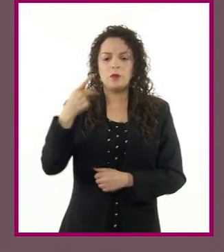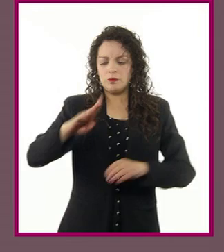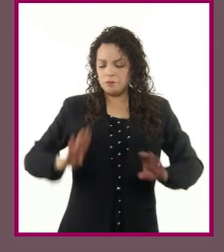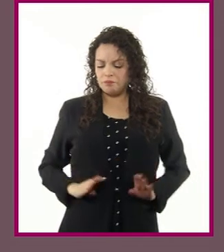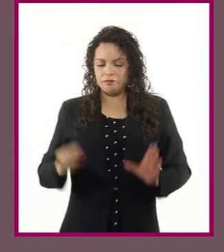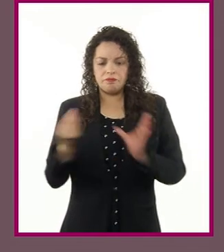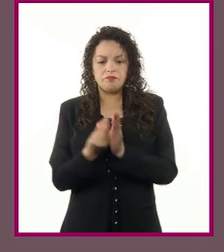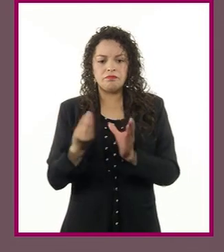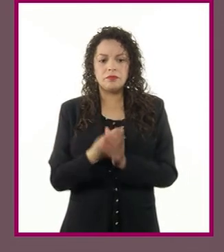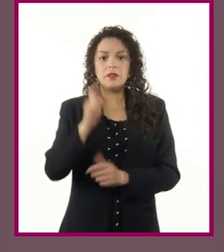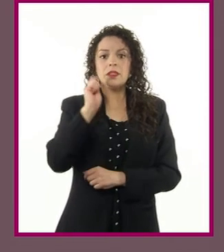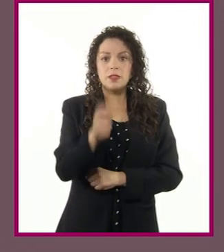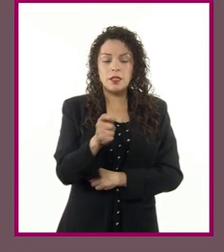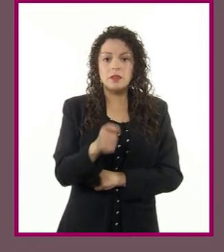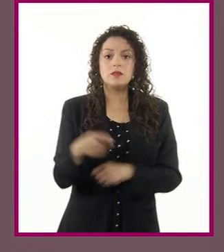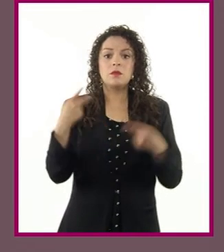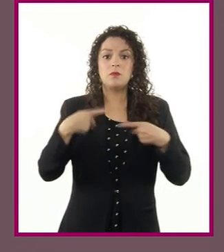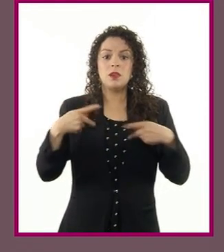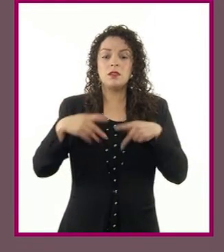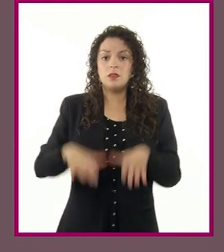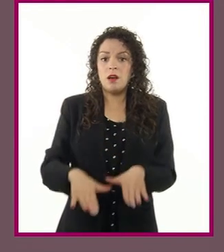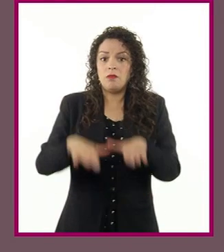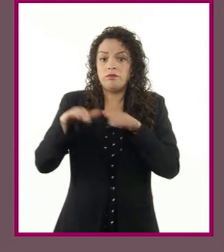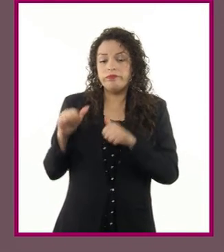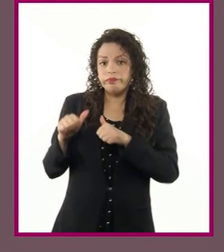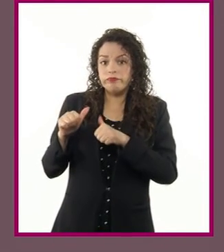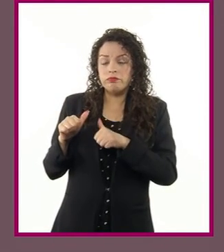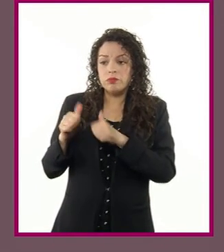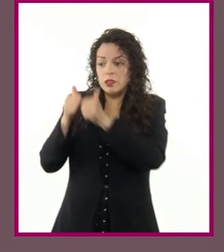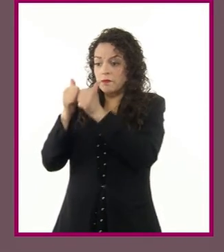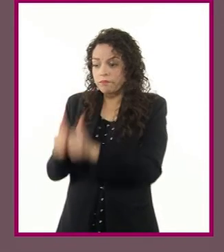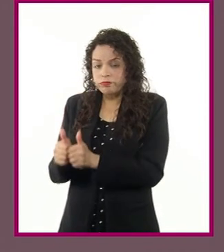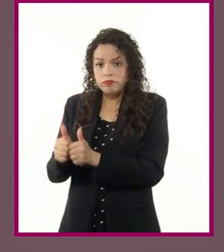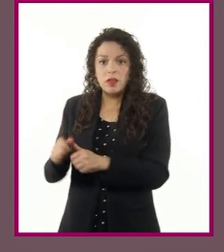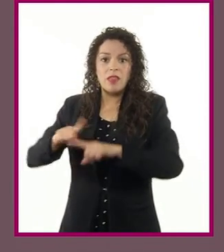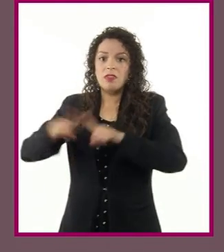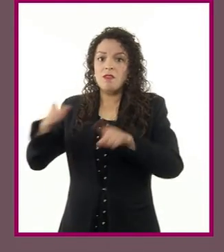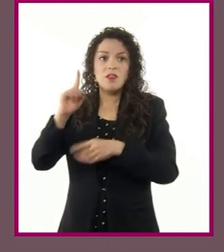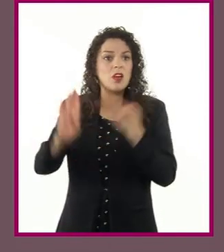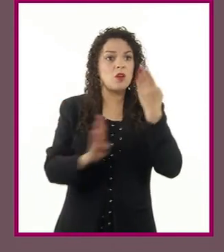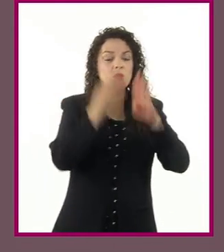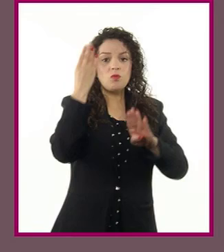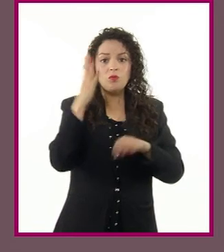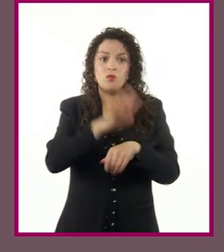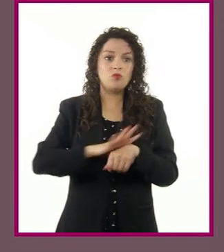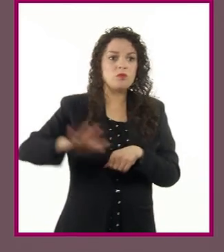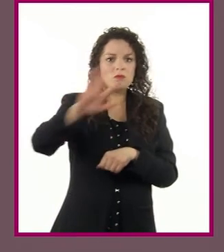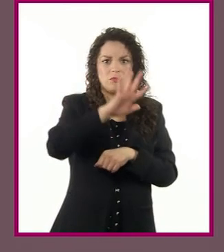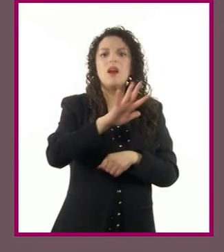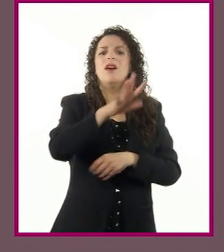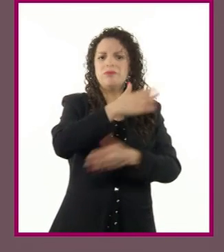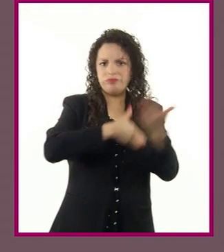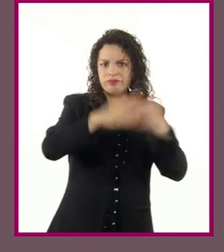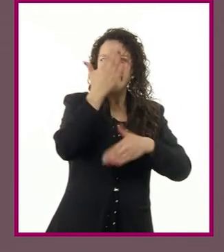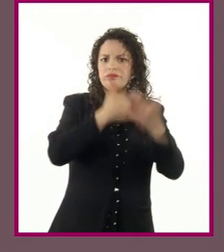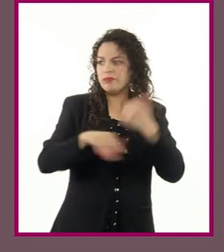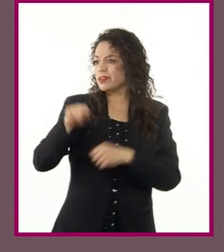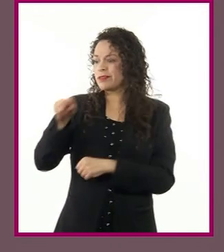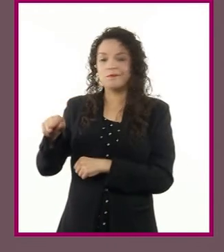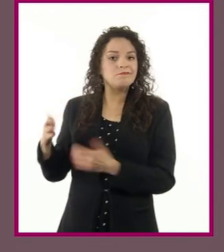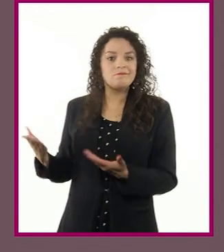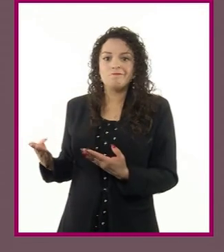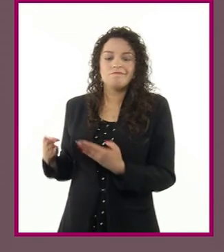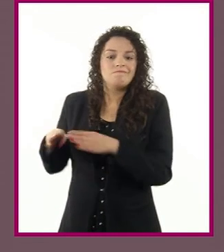por el aislamiento que vivió este país frente al resto del mundo? Aunque existieron relaciones comerciales